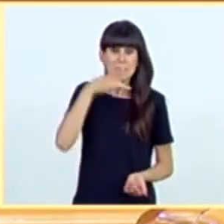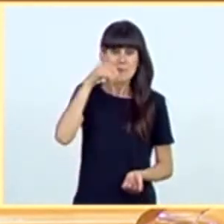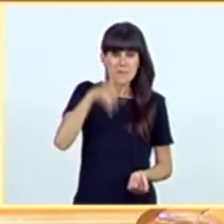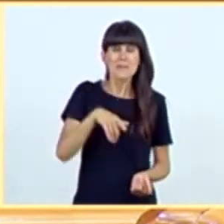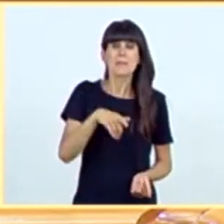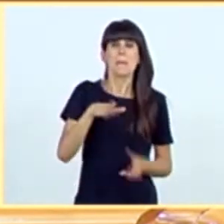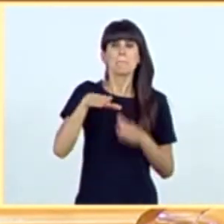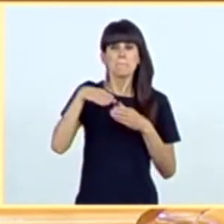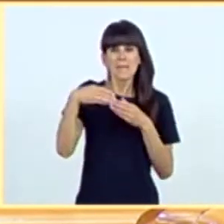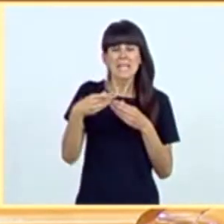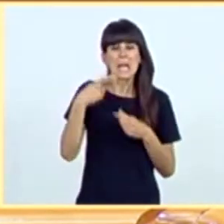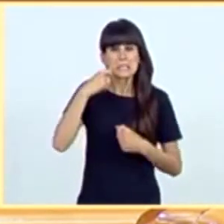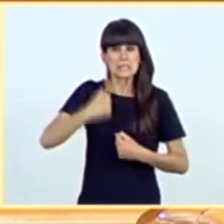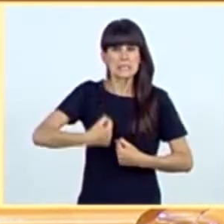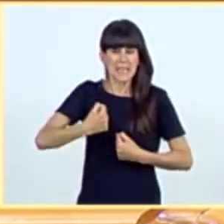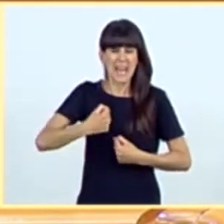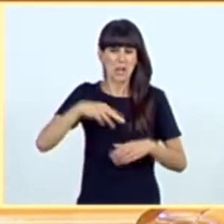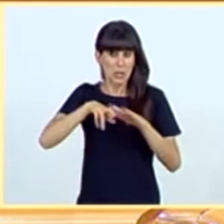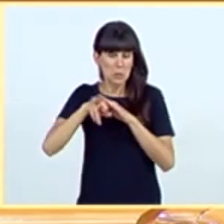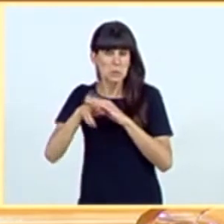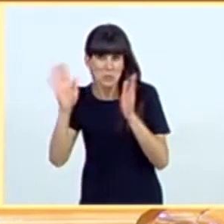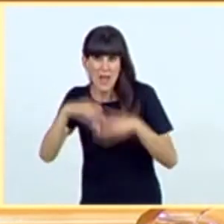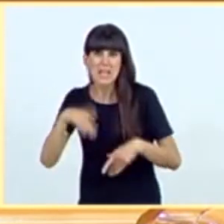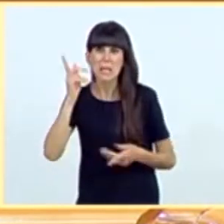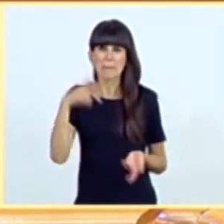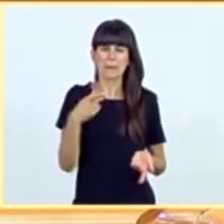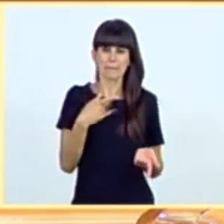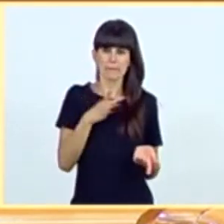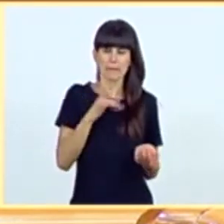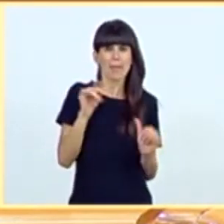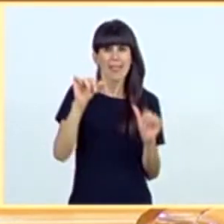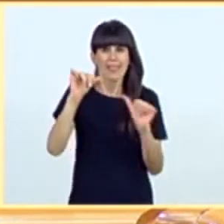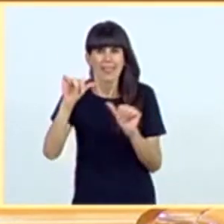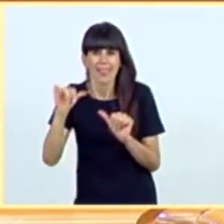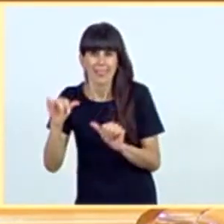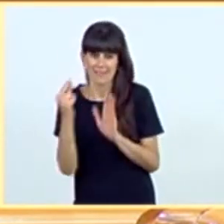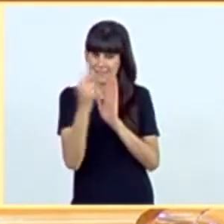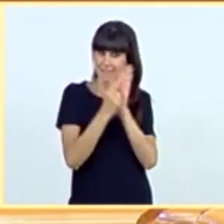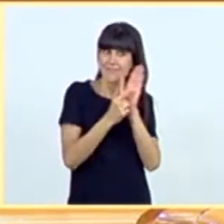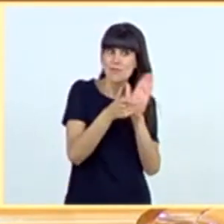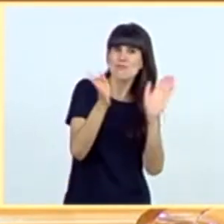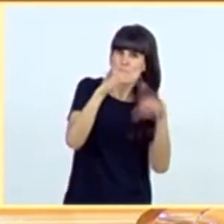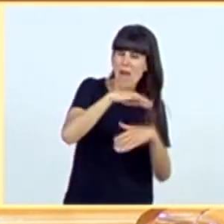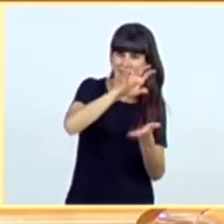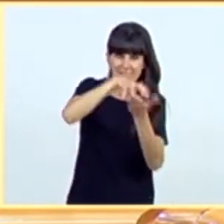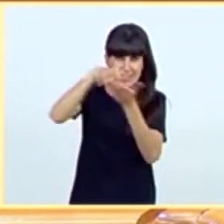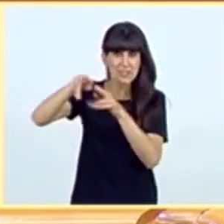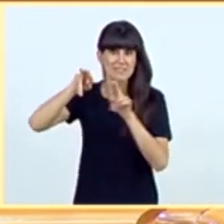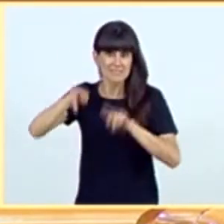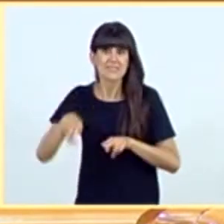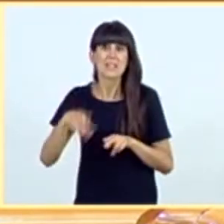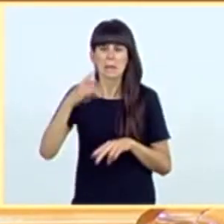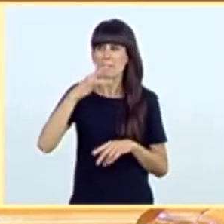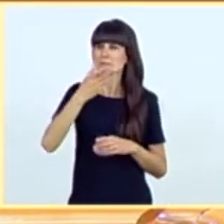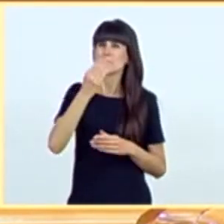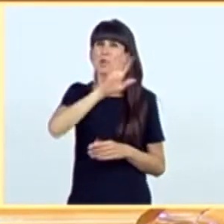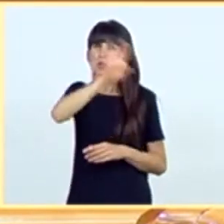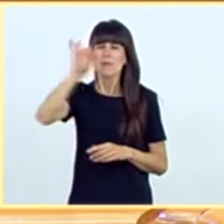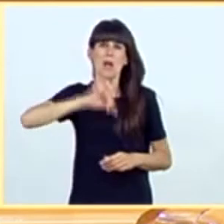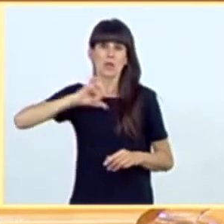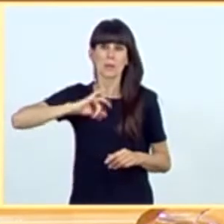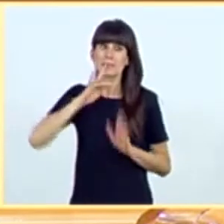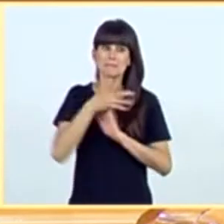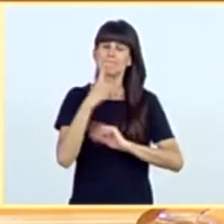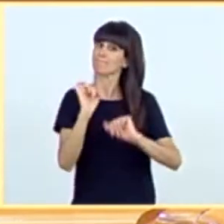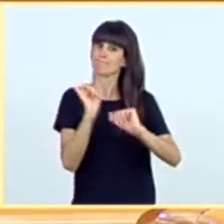material sanitario en los centros de mayores, el retraso en la adopción de medidas en los centros y las directrices en varias comunidades de no atenderlos en los hospitales,